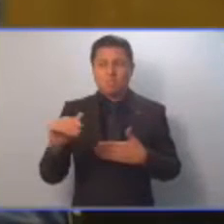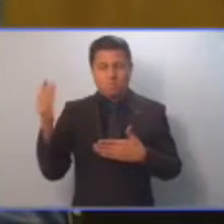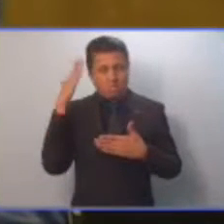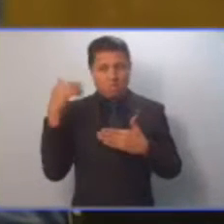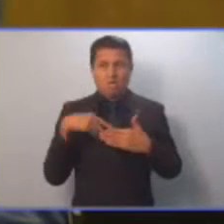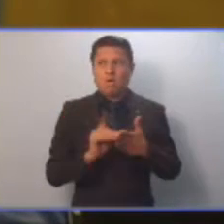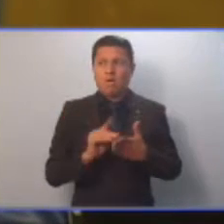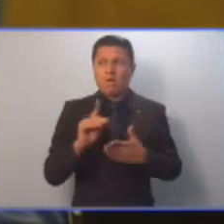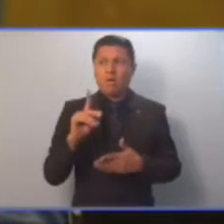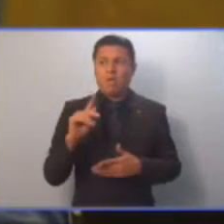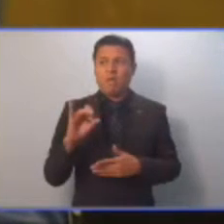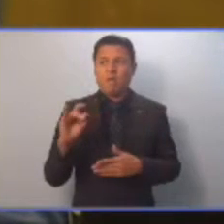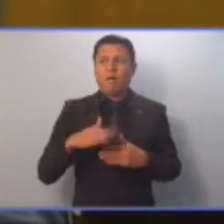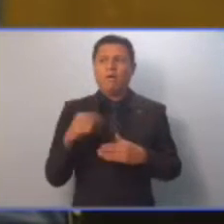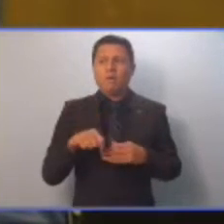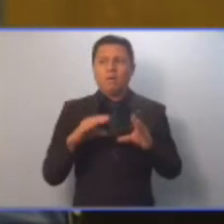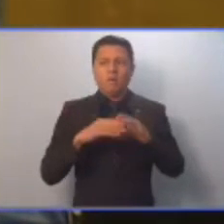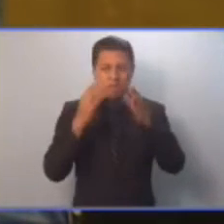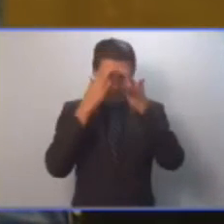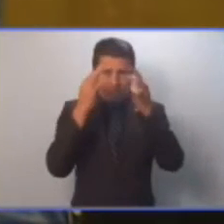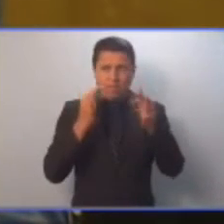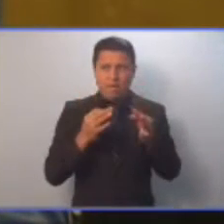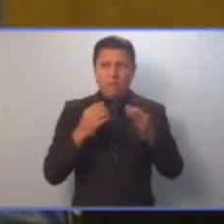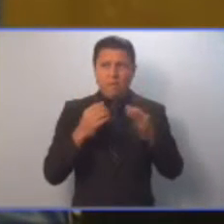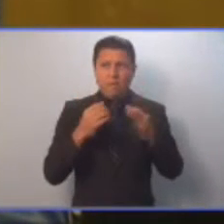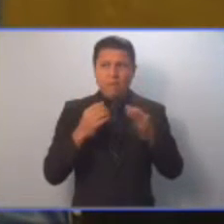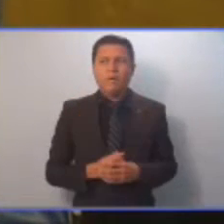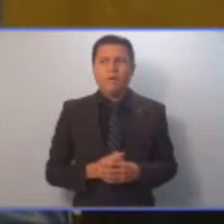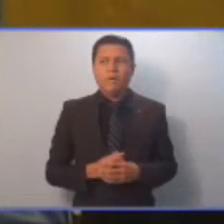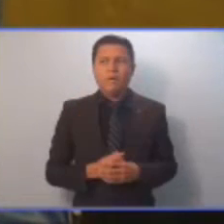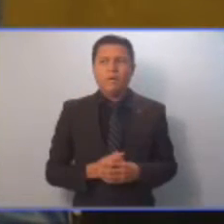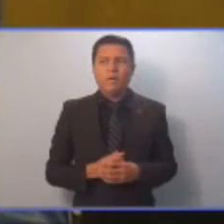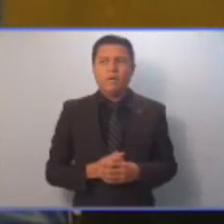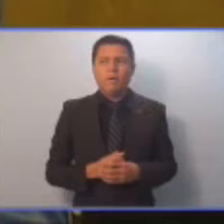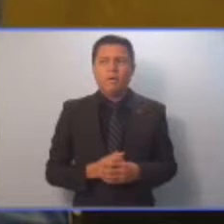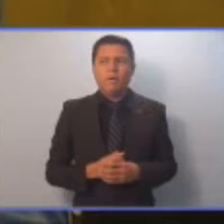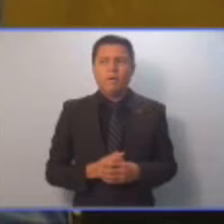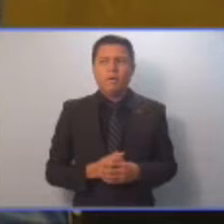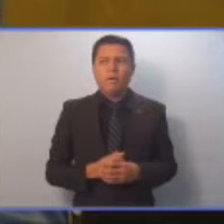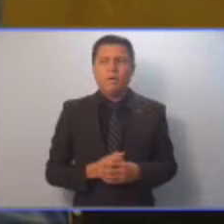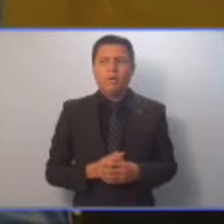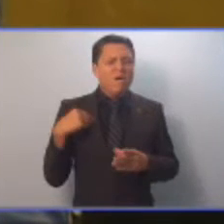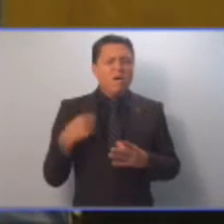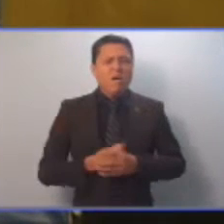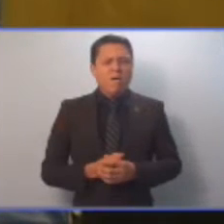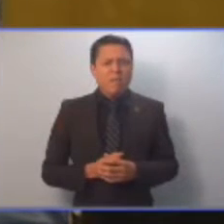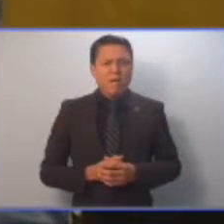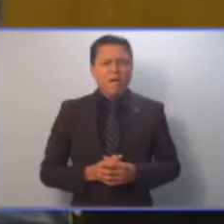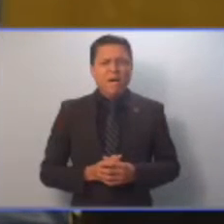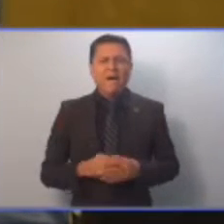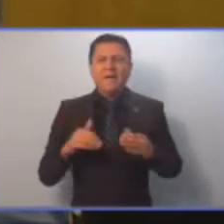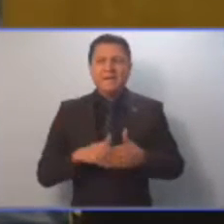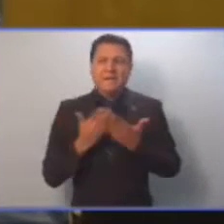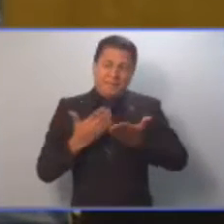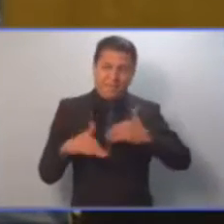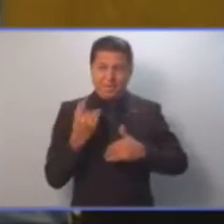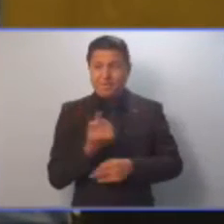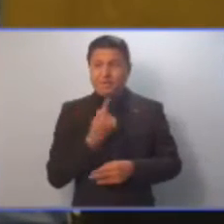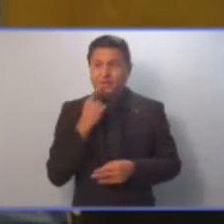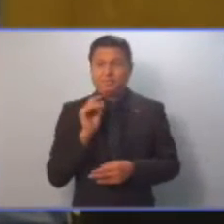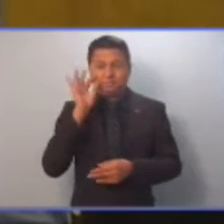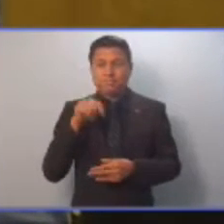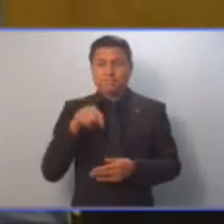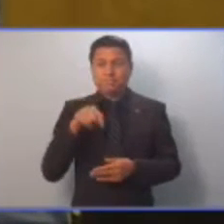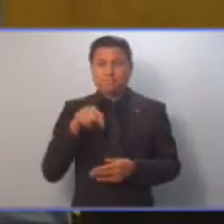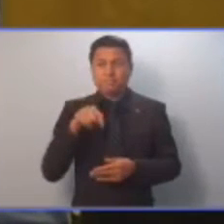Margarita, cuando terminemos el dictamen de la Comisión de la Familia, si no hay más intervenciones,